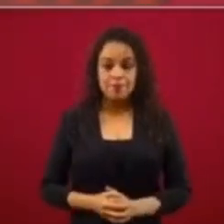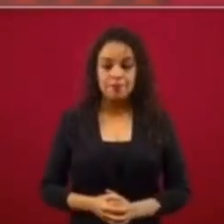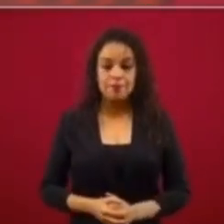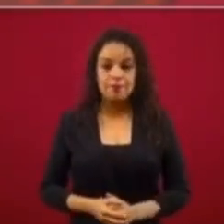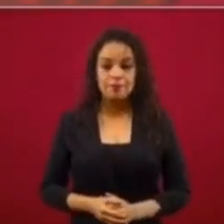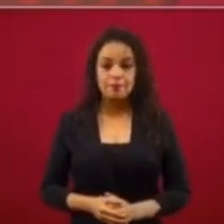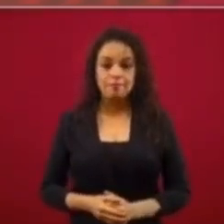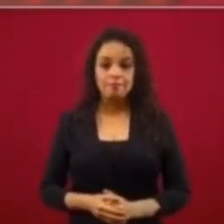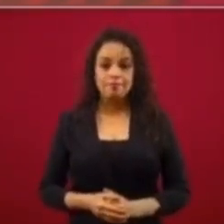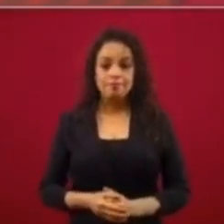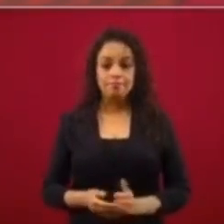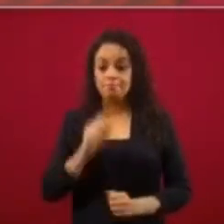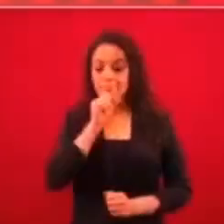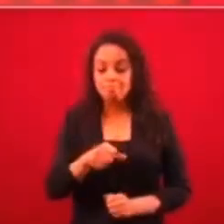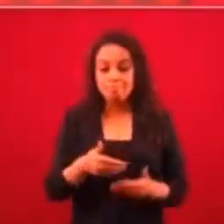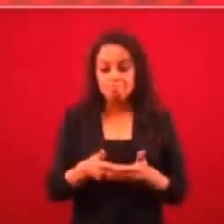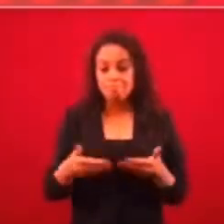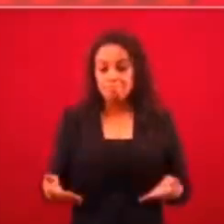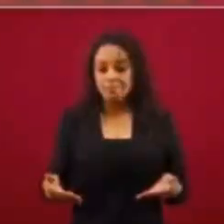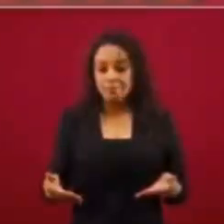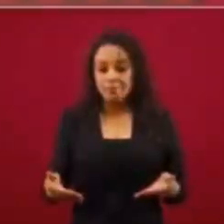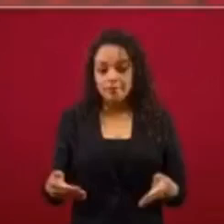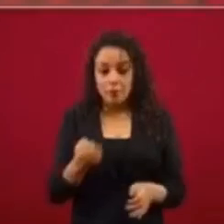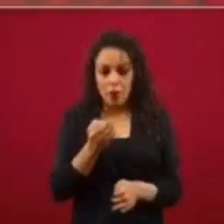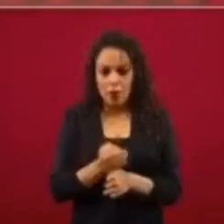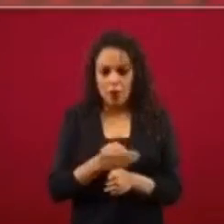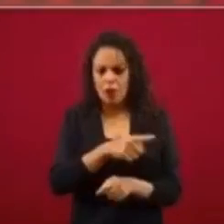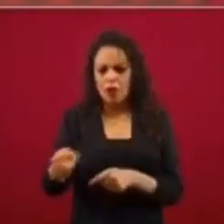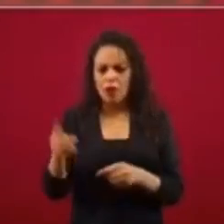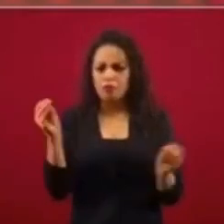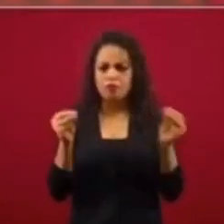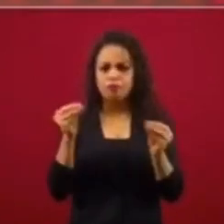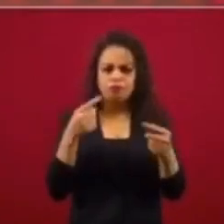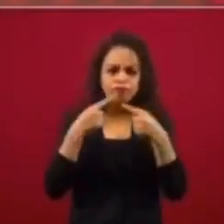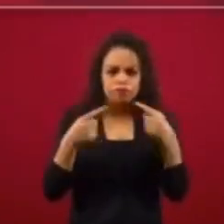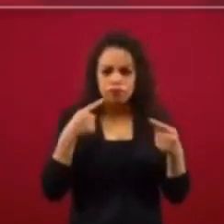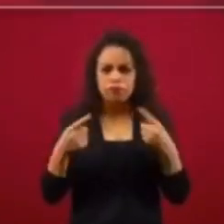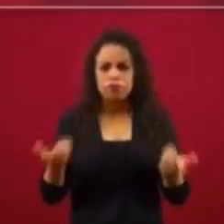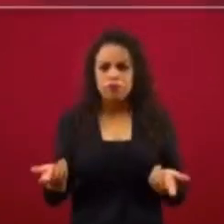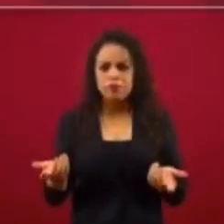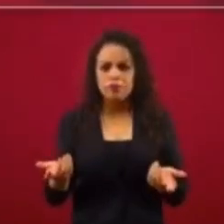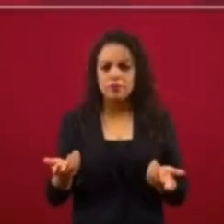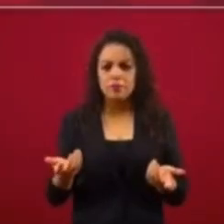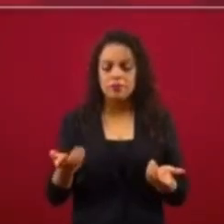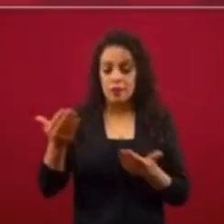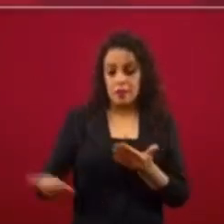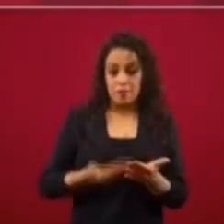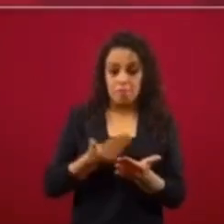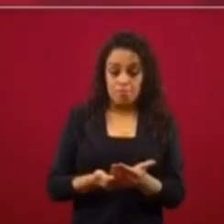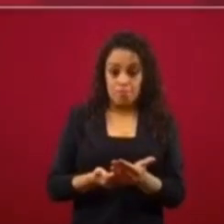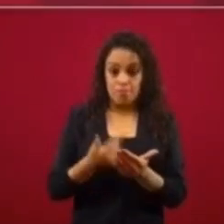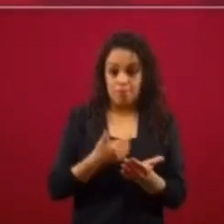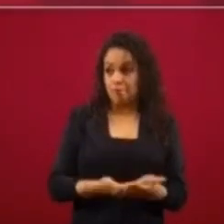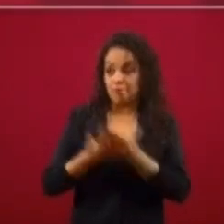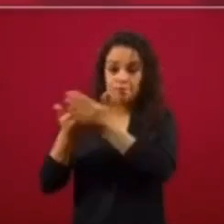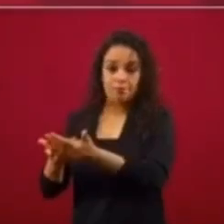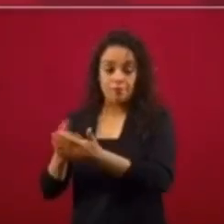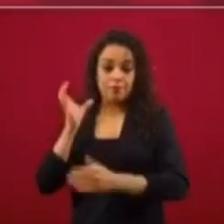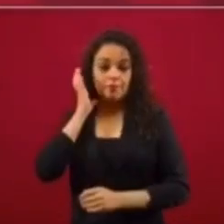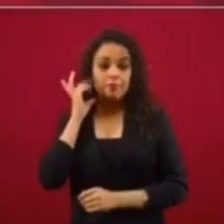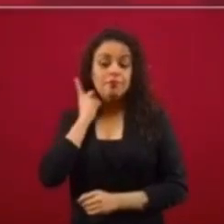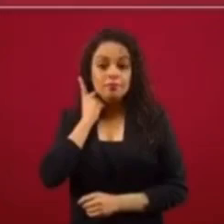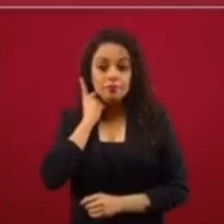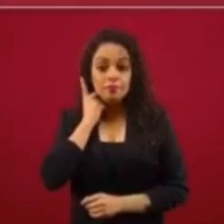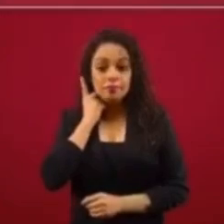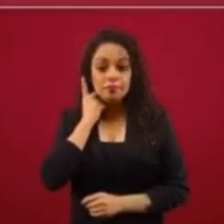Y ahora, lo mismo, esto que se está debatiendo ahora, que porque envío una iniciativa para que el Congreso, la Cámara de